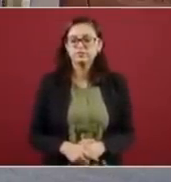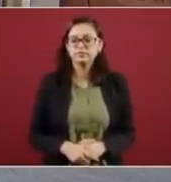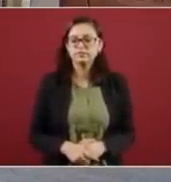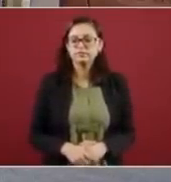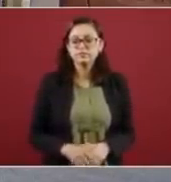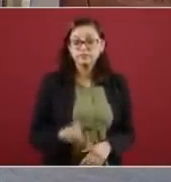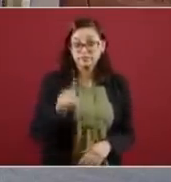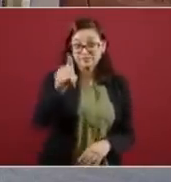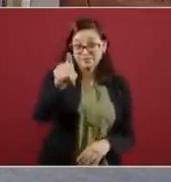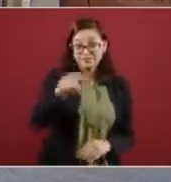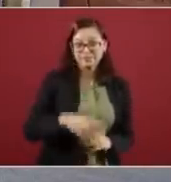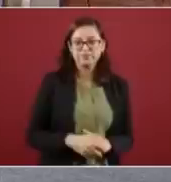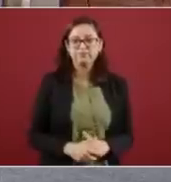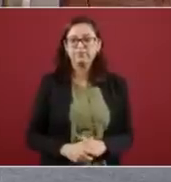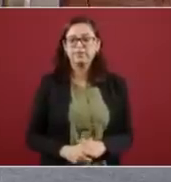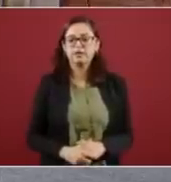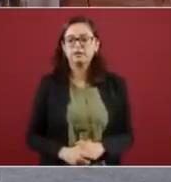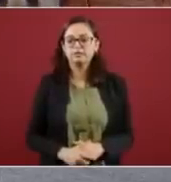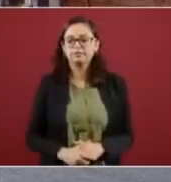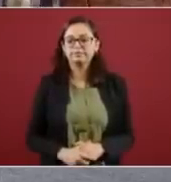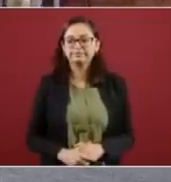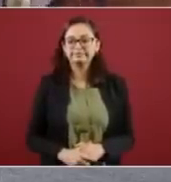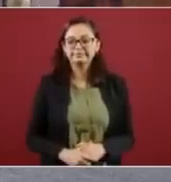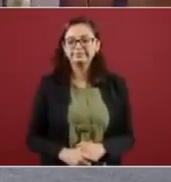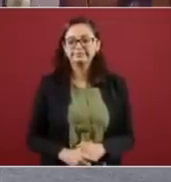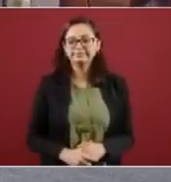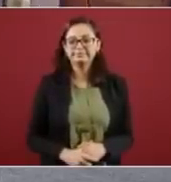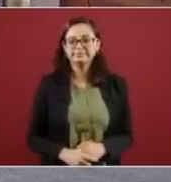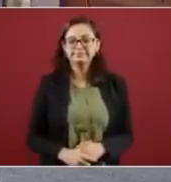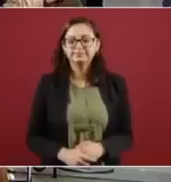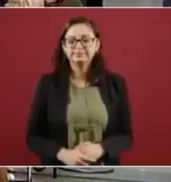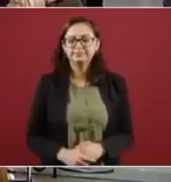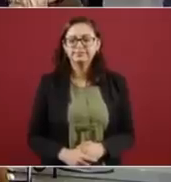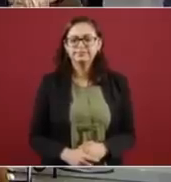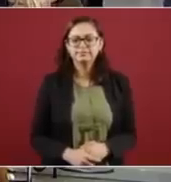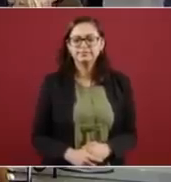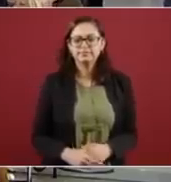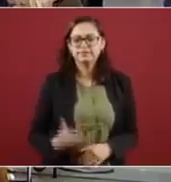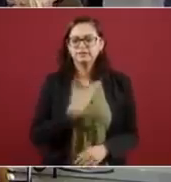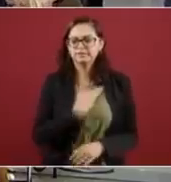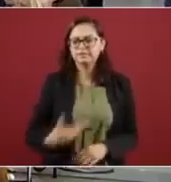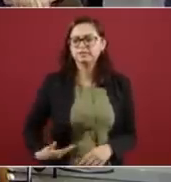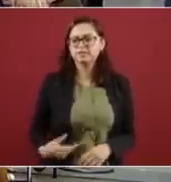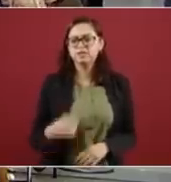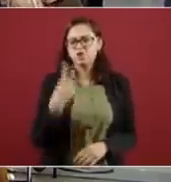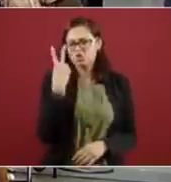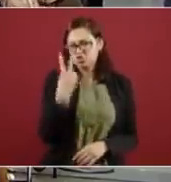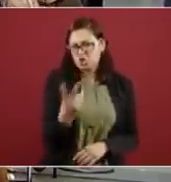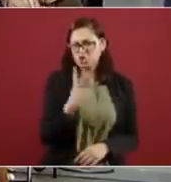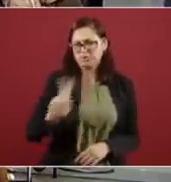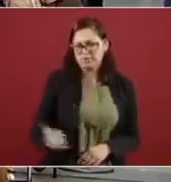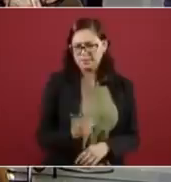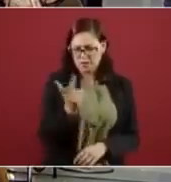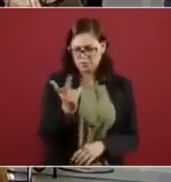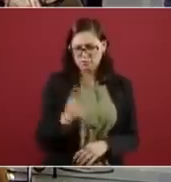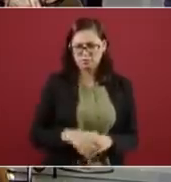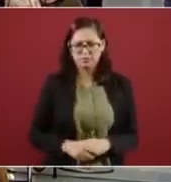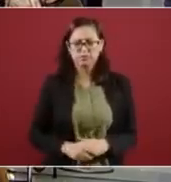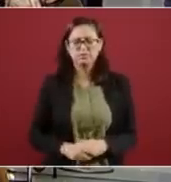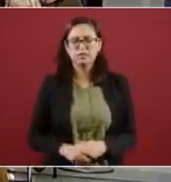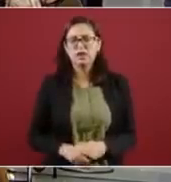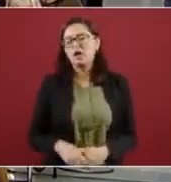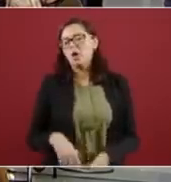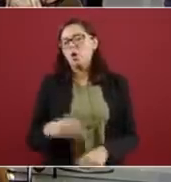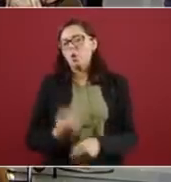allá presidente yo quiero hacerle dos preguntas acerca de su reunión más tarde